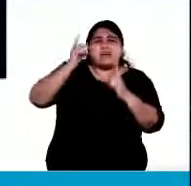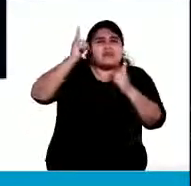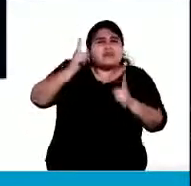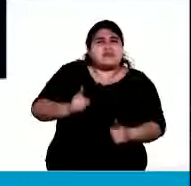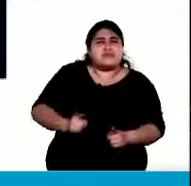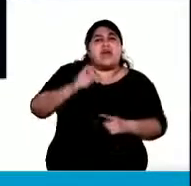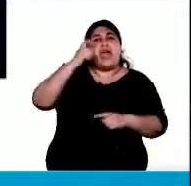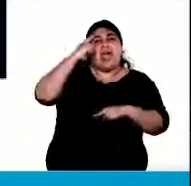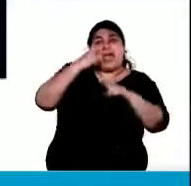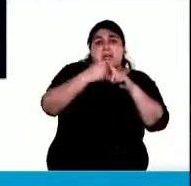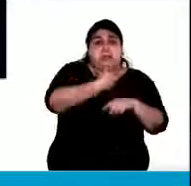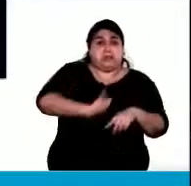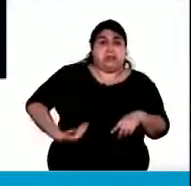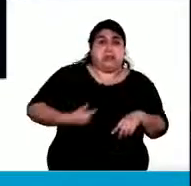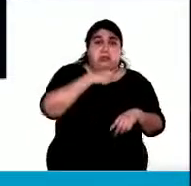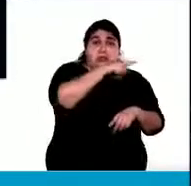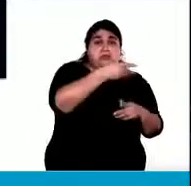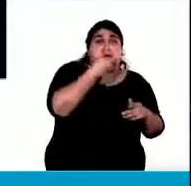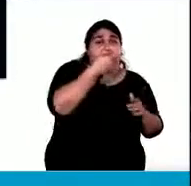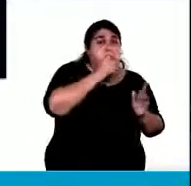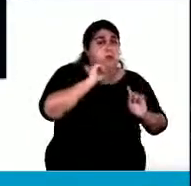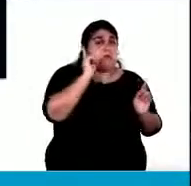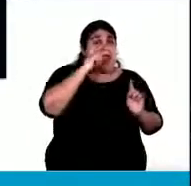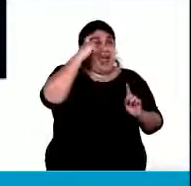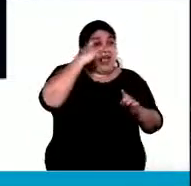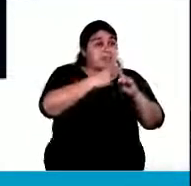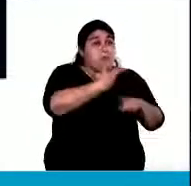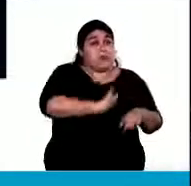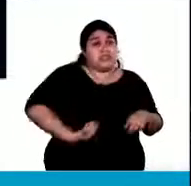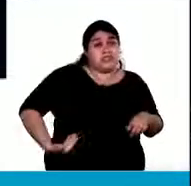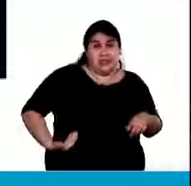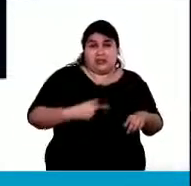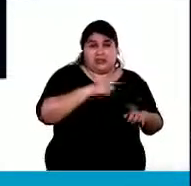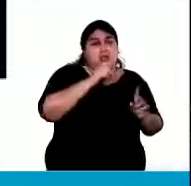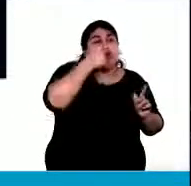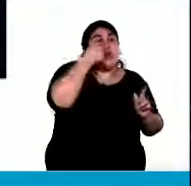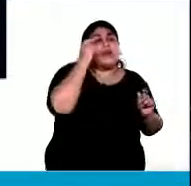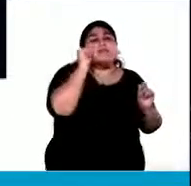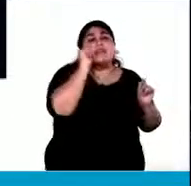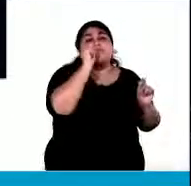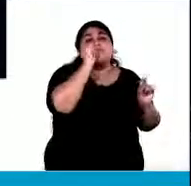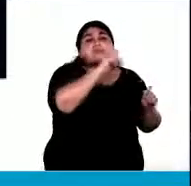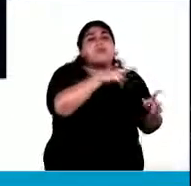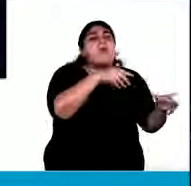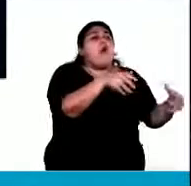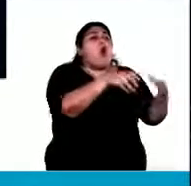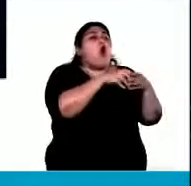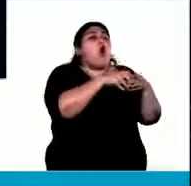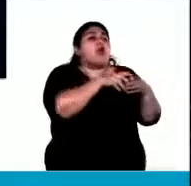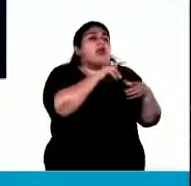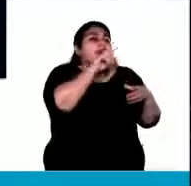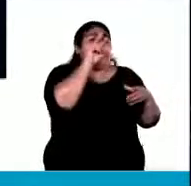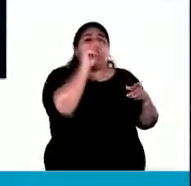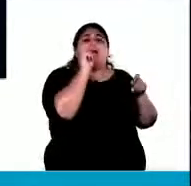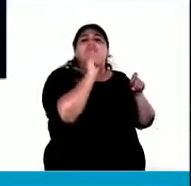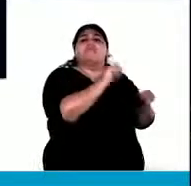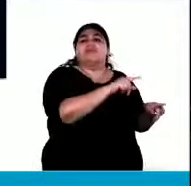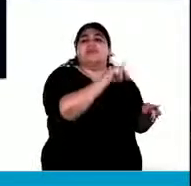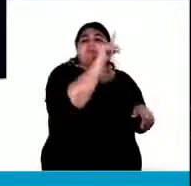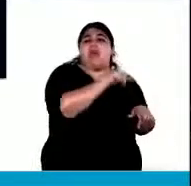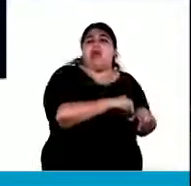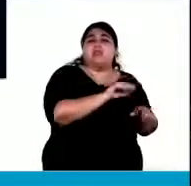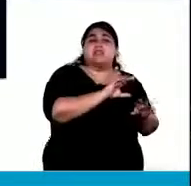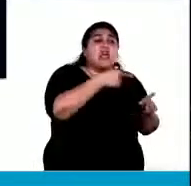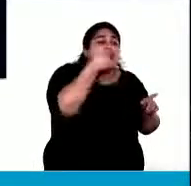expresidente Macri expresa. El expresidente Macri expresa los intereses de la oligarquía de nuestro país y